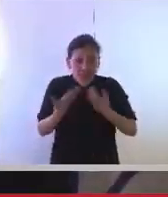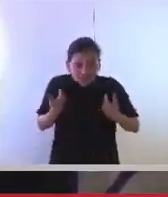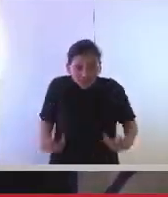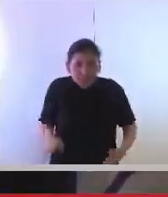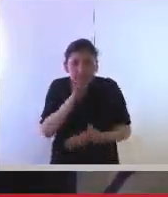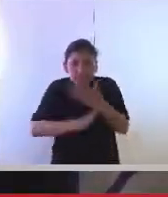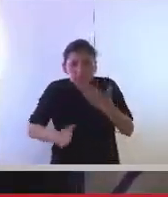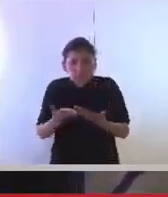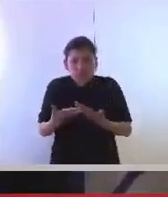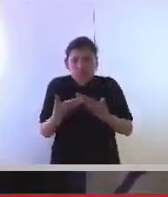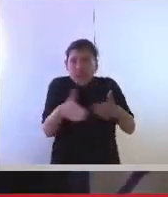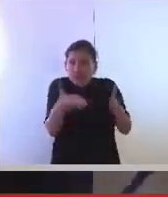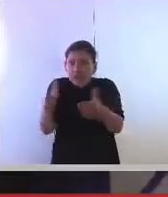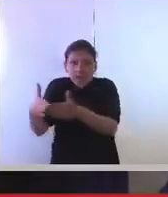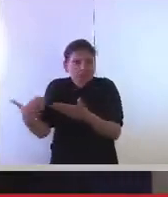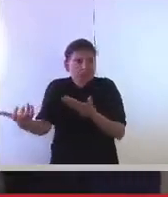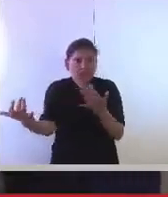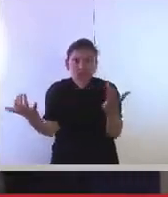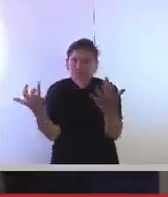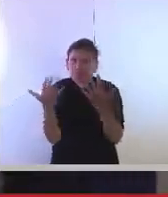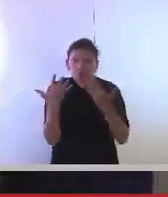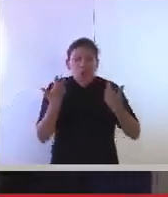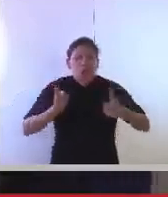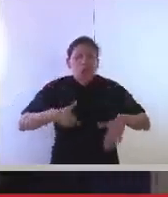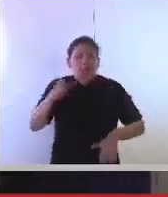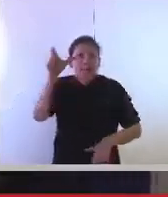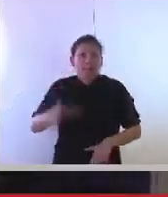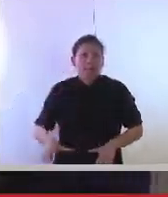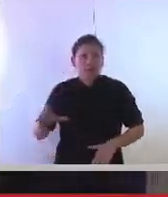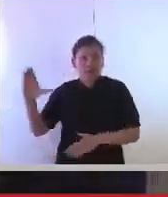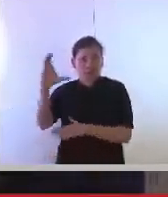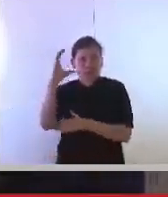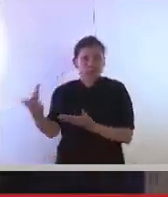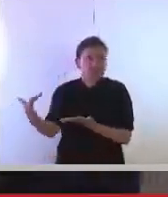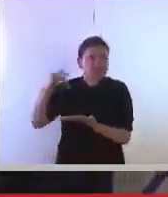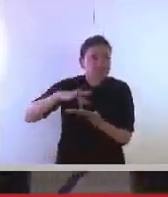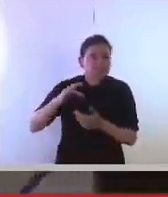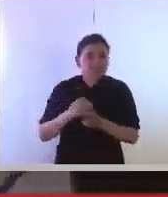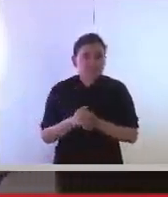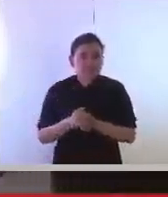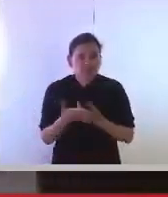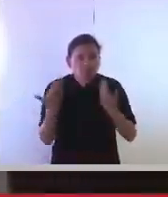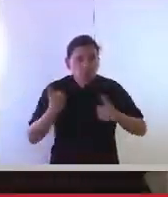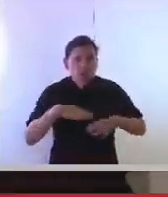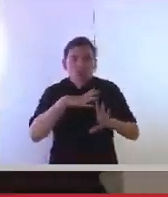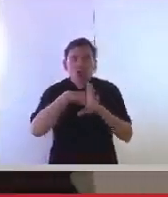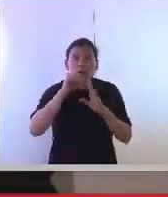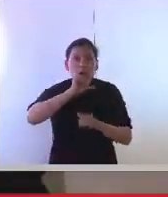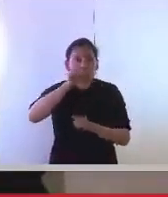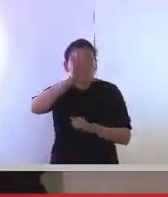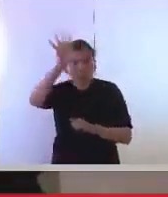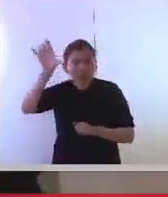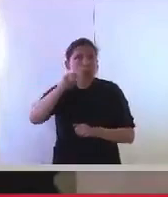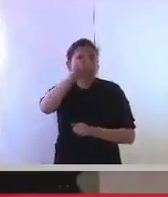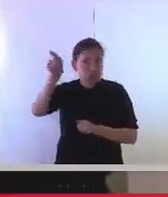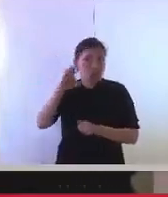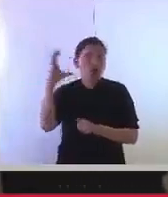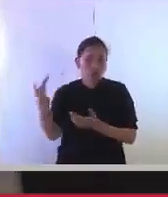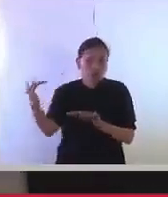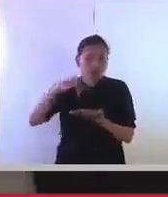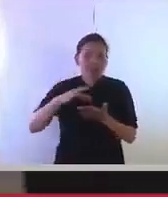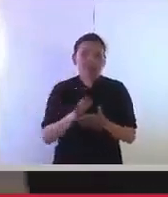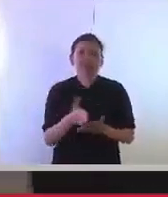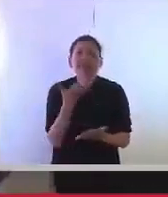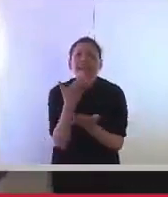servidor están abiertas las talanqueras para cualquier colombiano de nuestro país y los que estén por fuera del país. Muchas gracias,